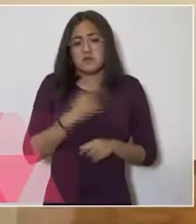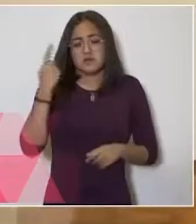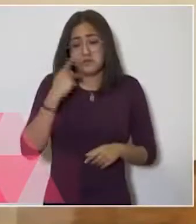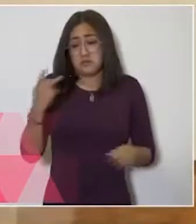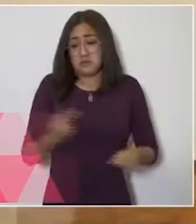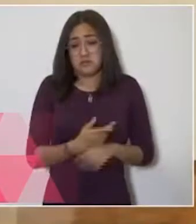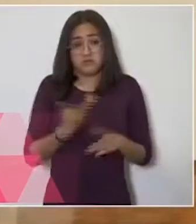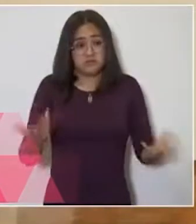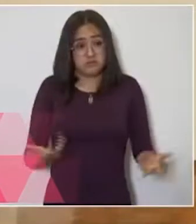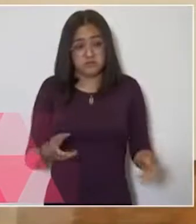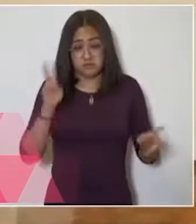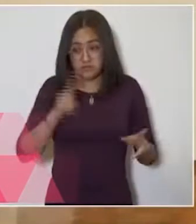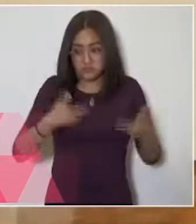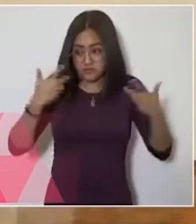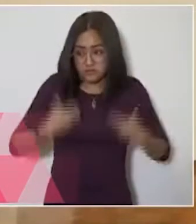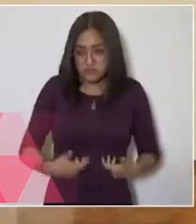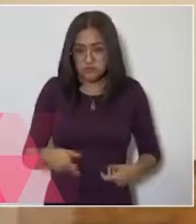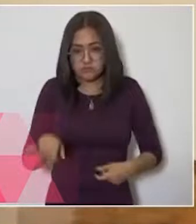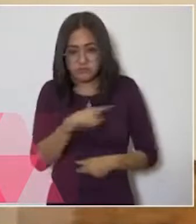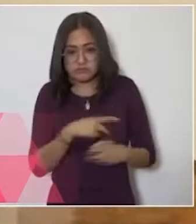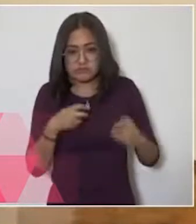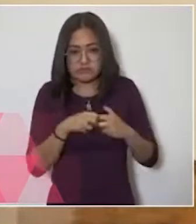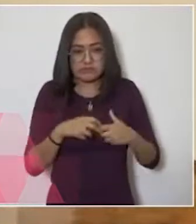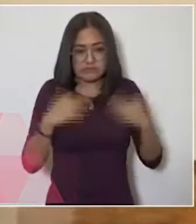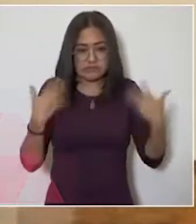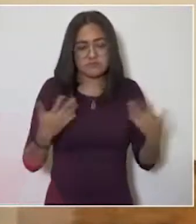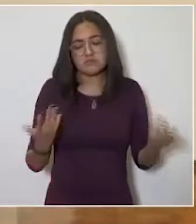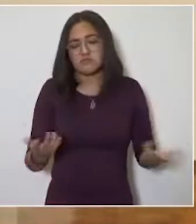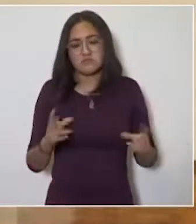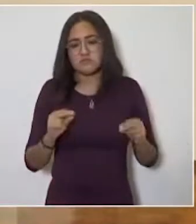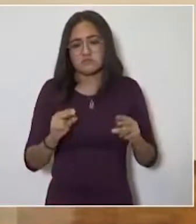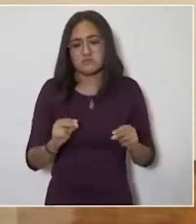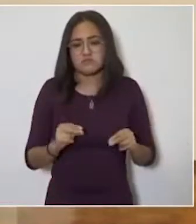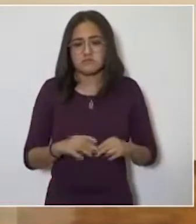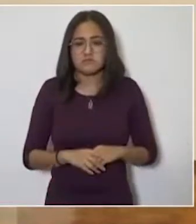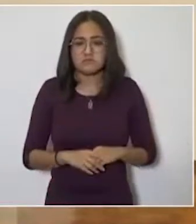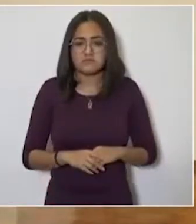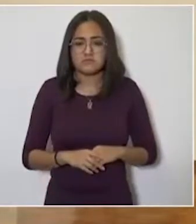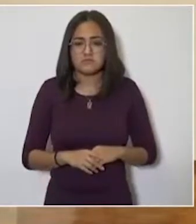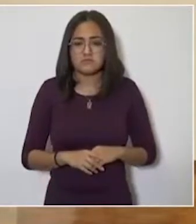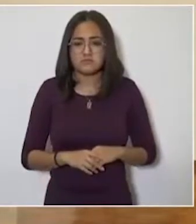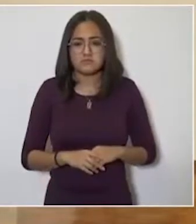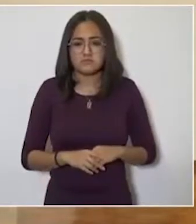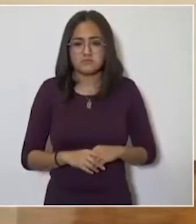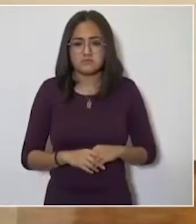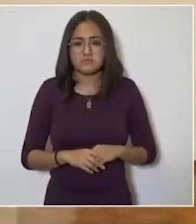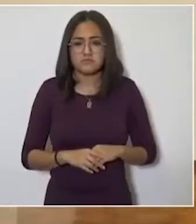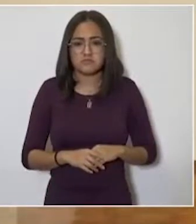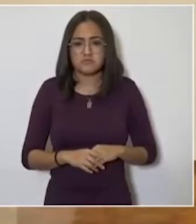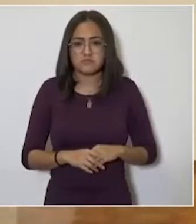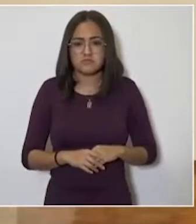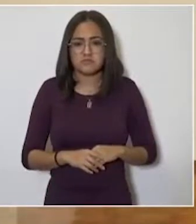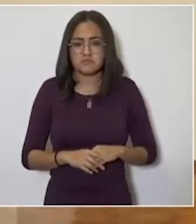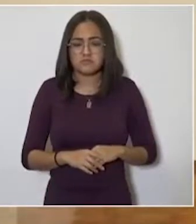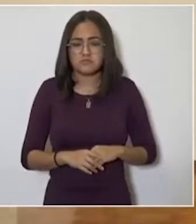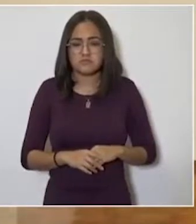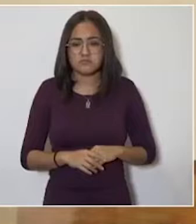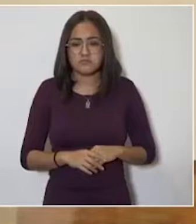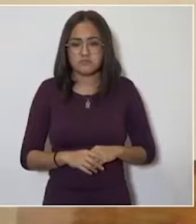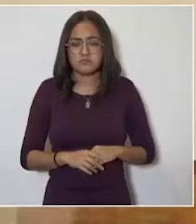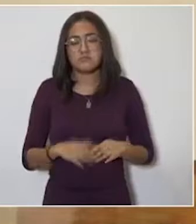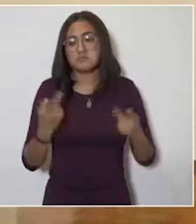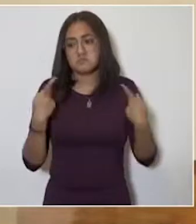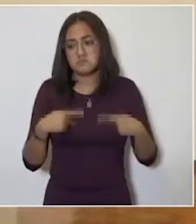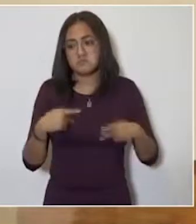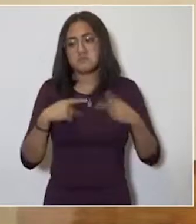situación que así que tengamos previsto como conflicto social que se reúne la gente